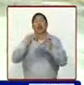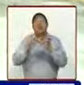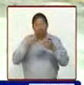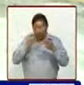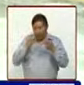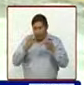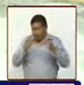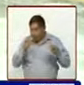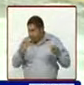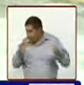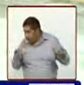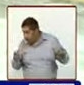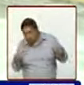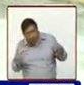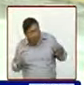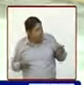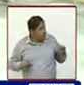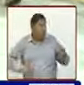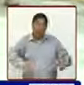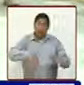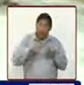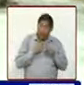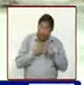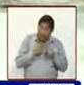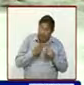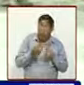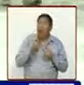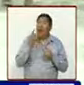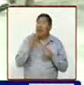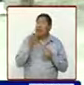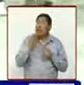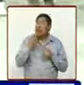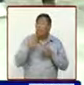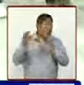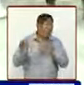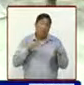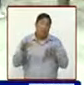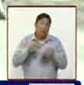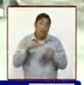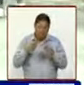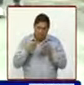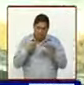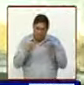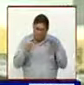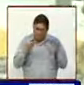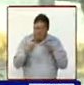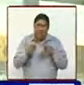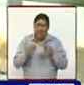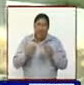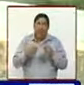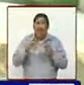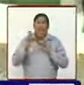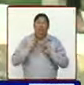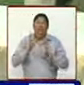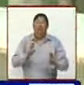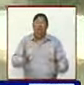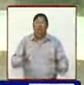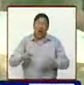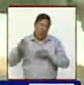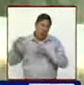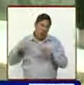una inspección por esta zona y como primera tarea las autoridades señalaron que se van a realizar tareas para reencauzar los